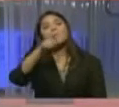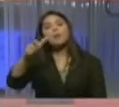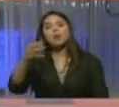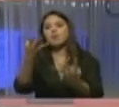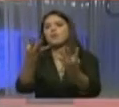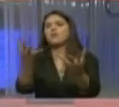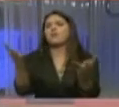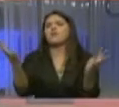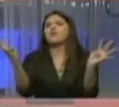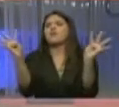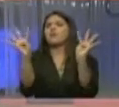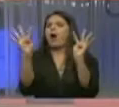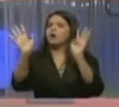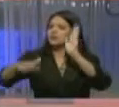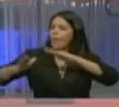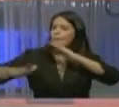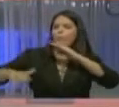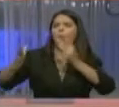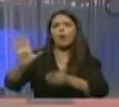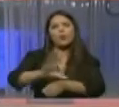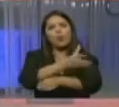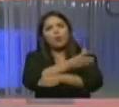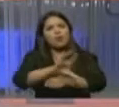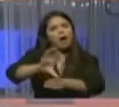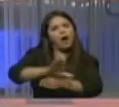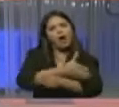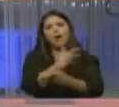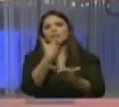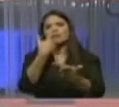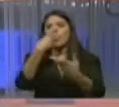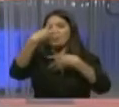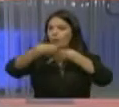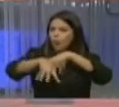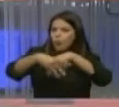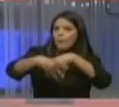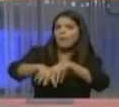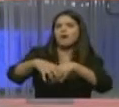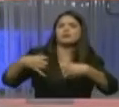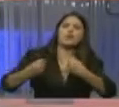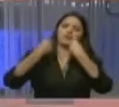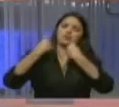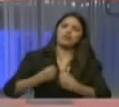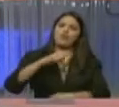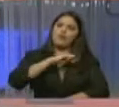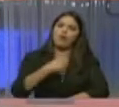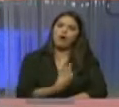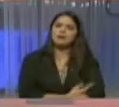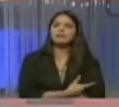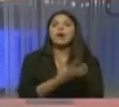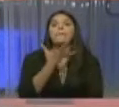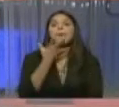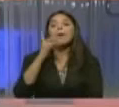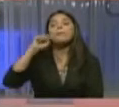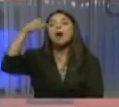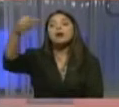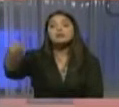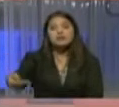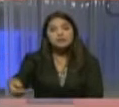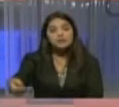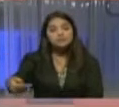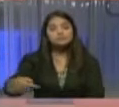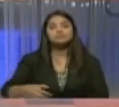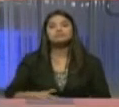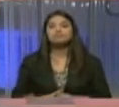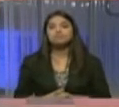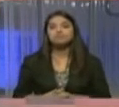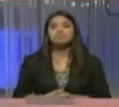con tambores, con cantos, con movilizaciones, con su fuerza. Por ejemplo, mañana tenemos